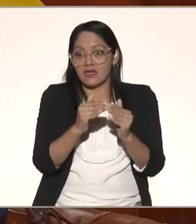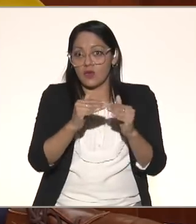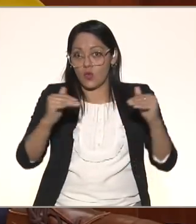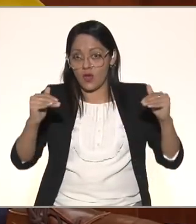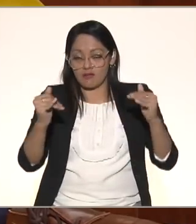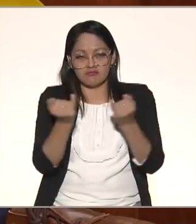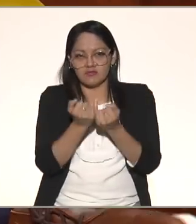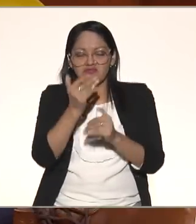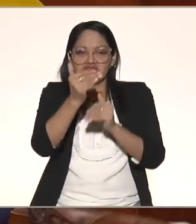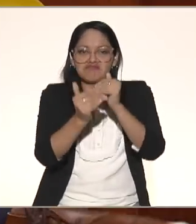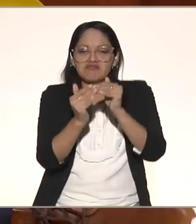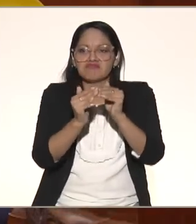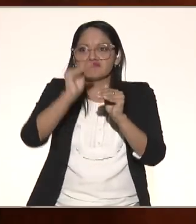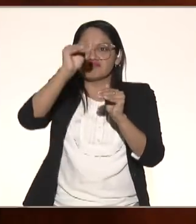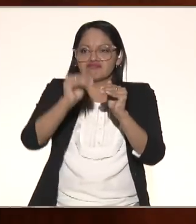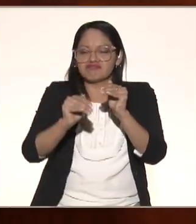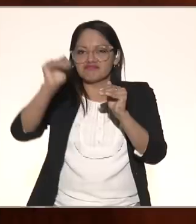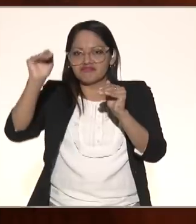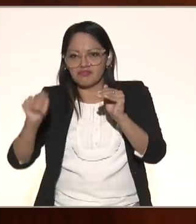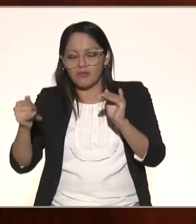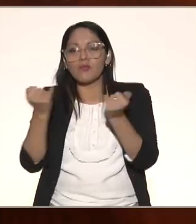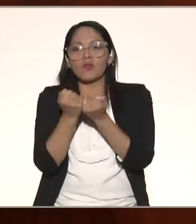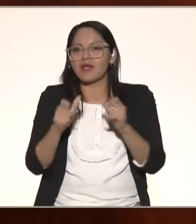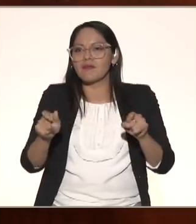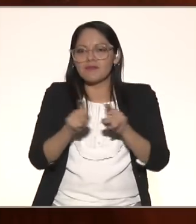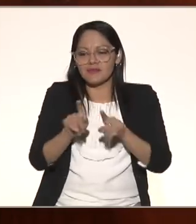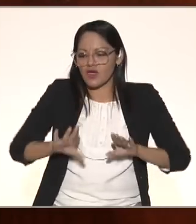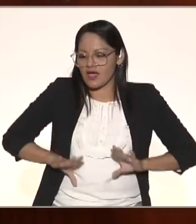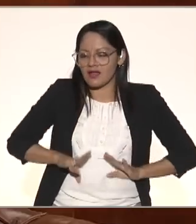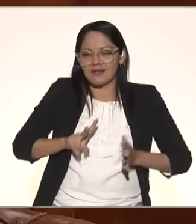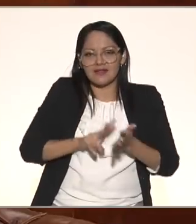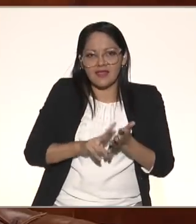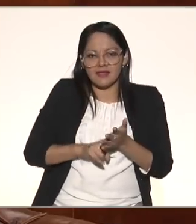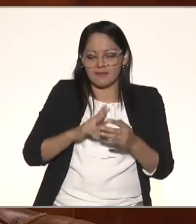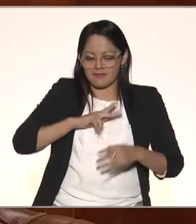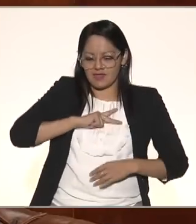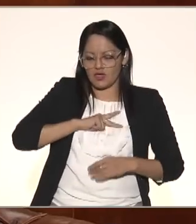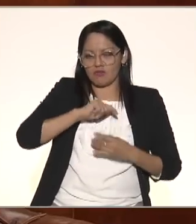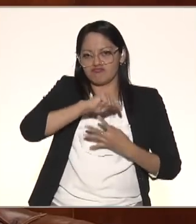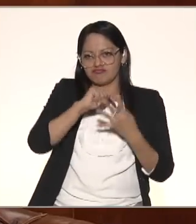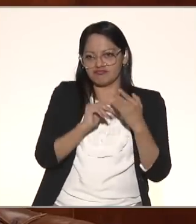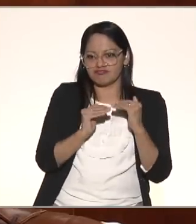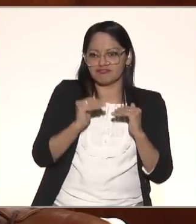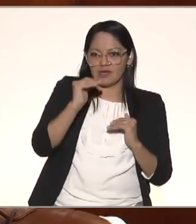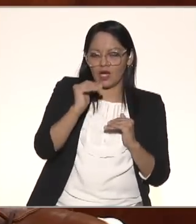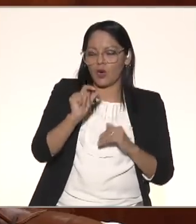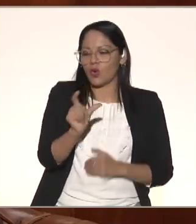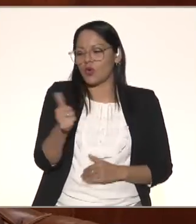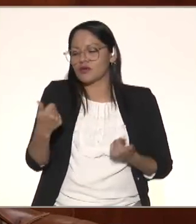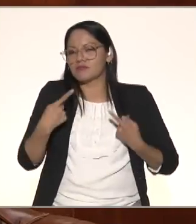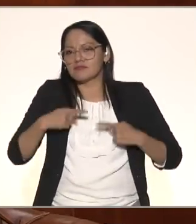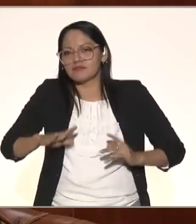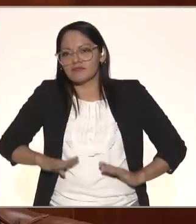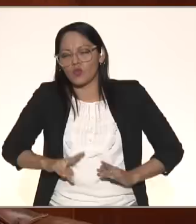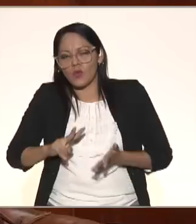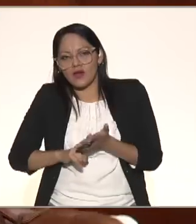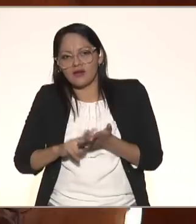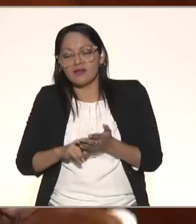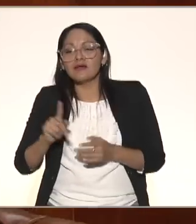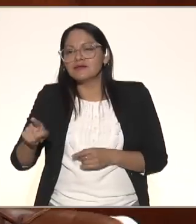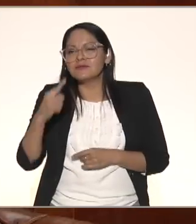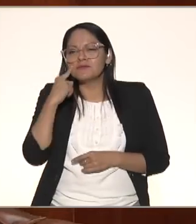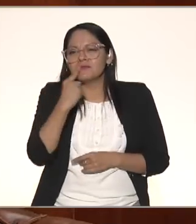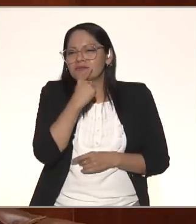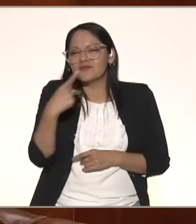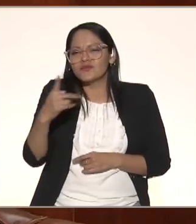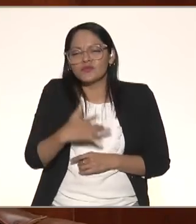afectivas, básicamente. Y siempre nos vamos moviendo por el mayor valor que percibimos en el momento dado, en el